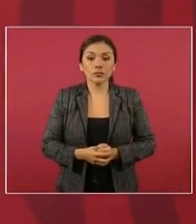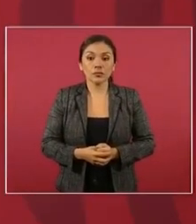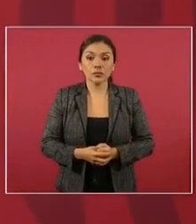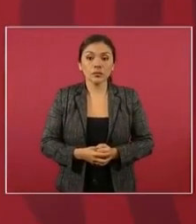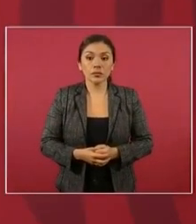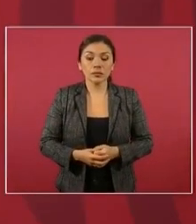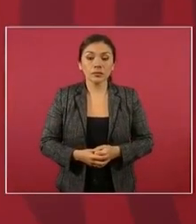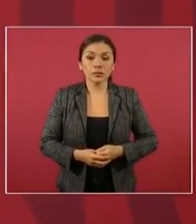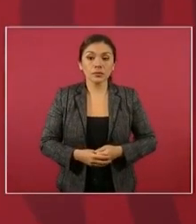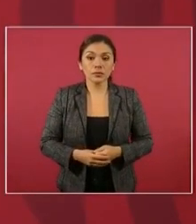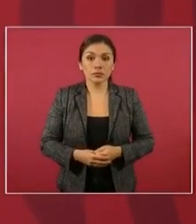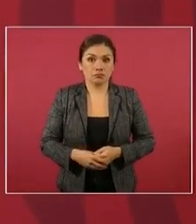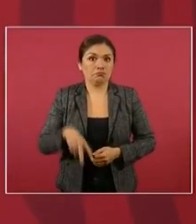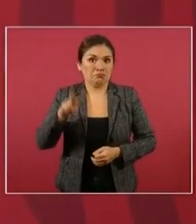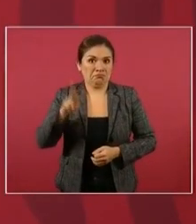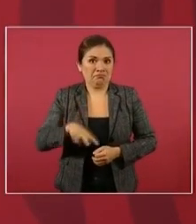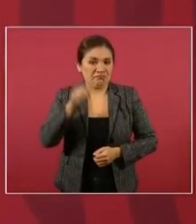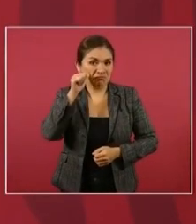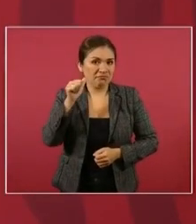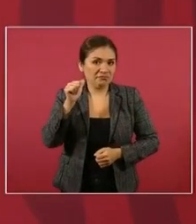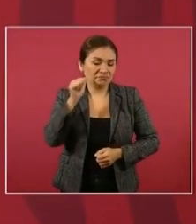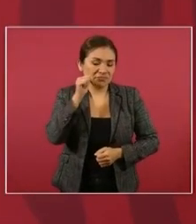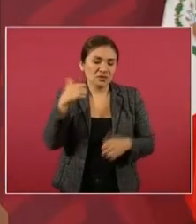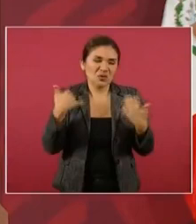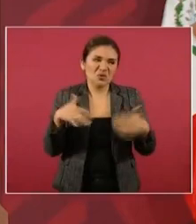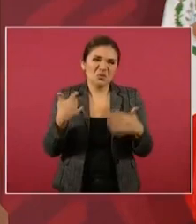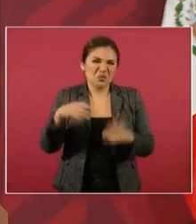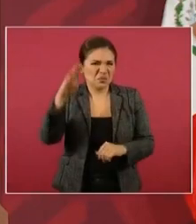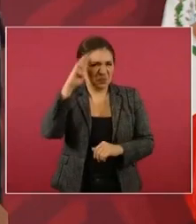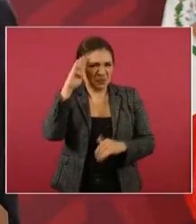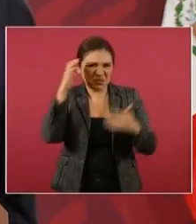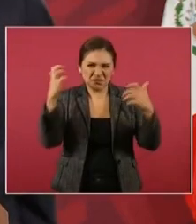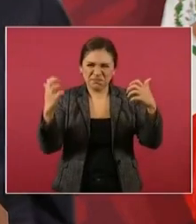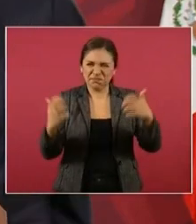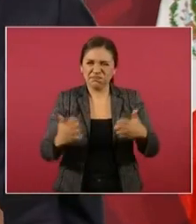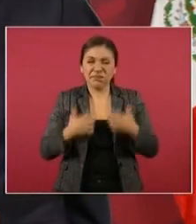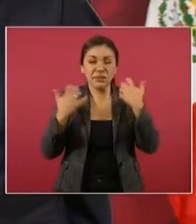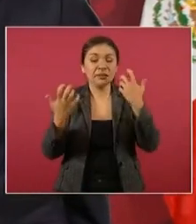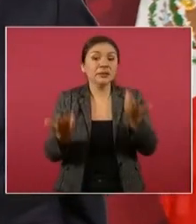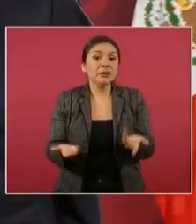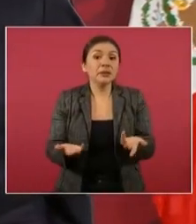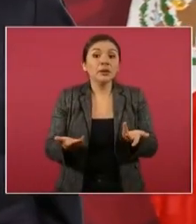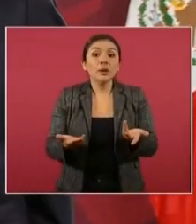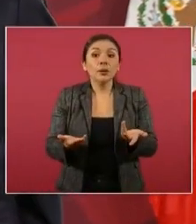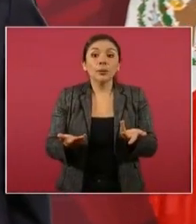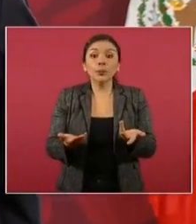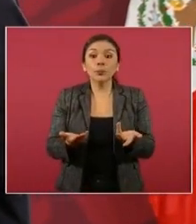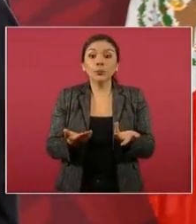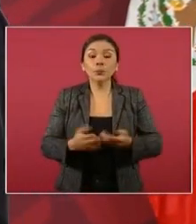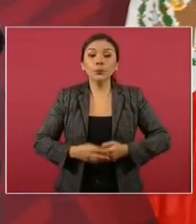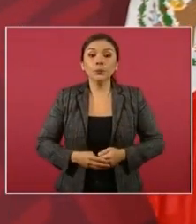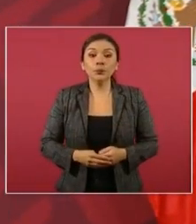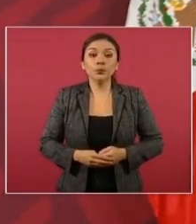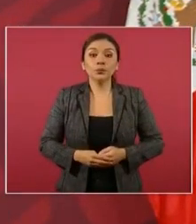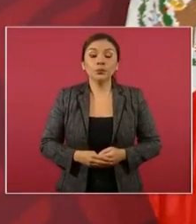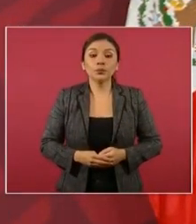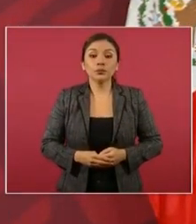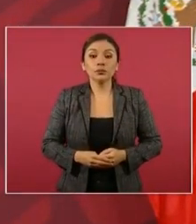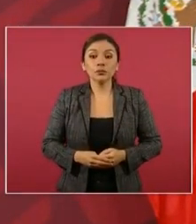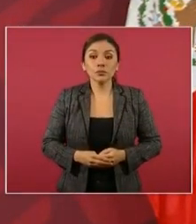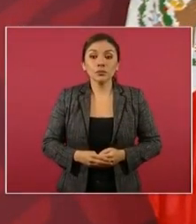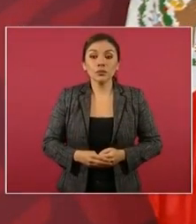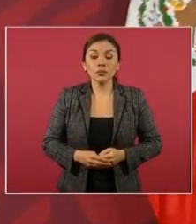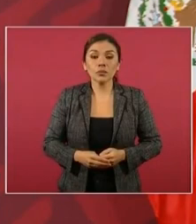los 25 años, no los tiene y no podría acceder en tal virtud a una pensión